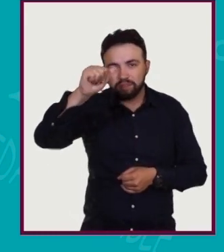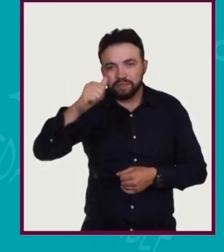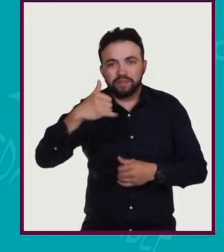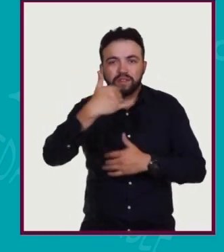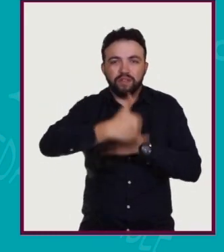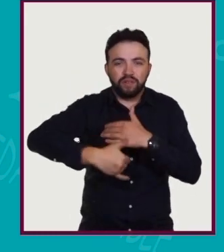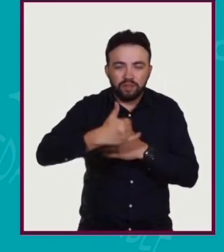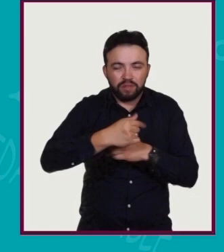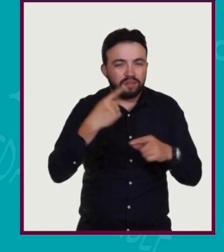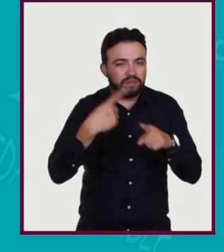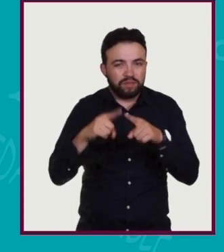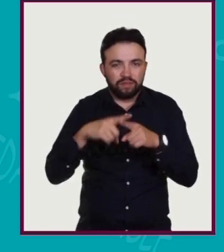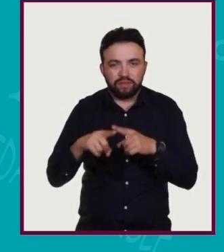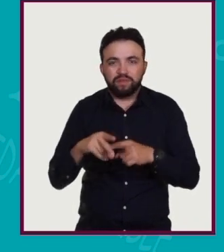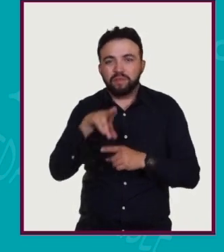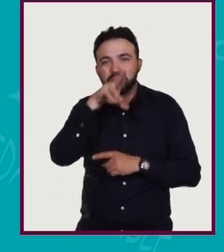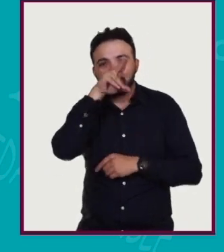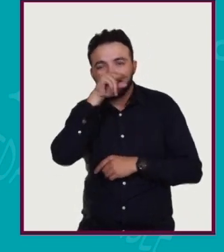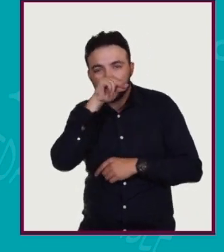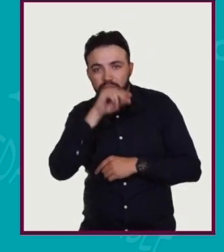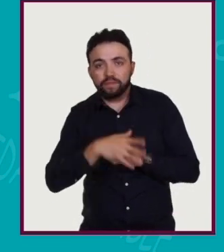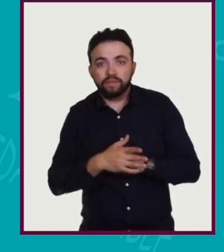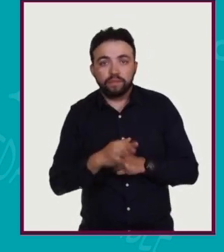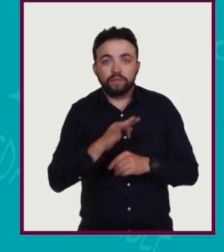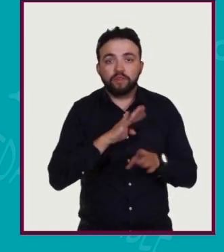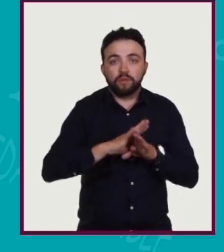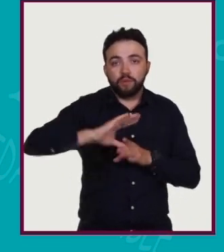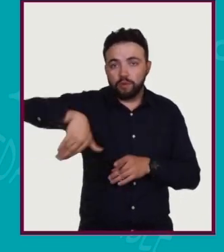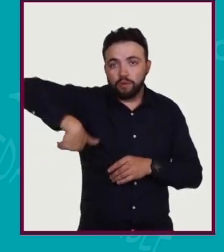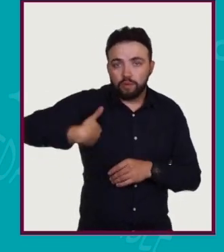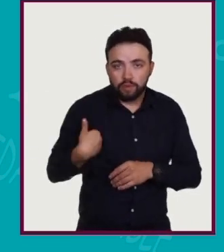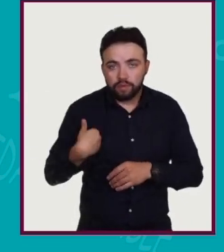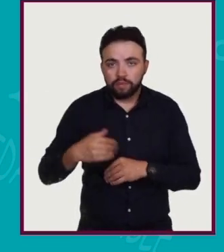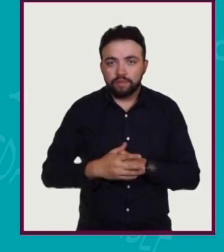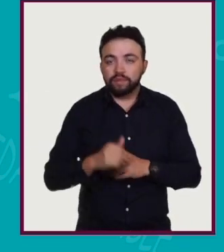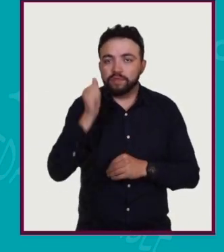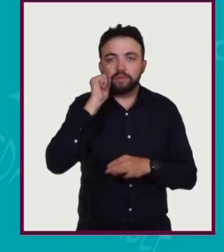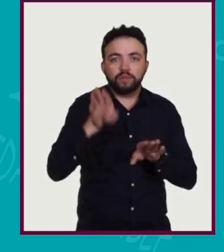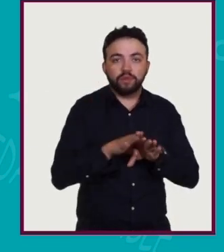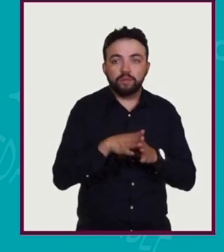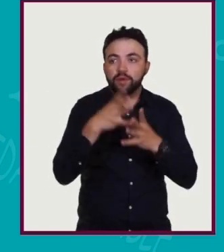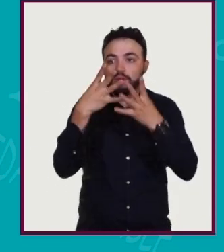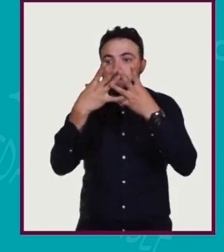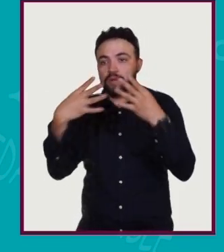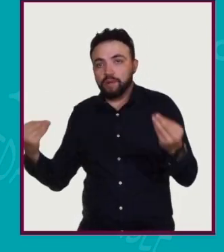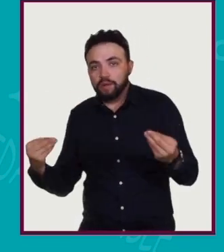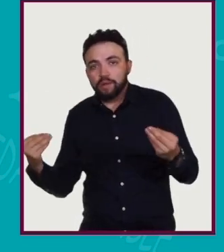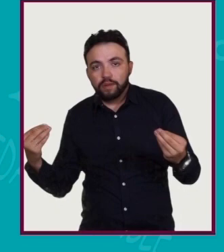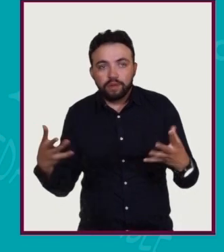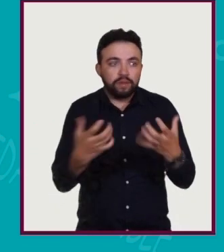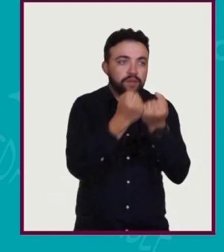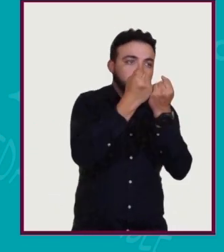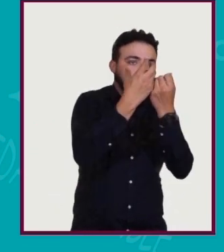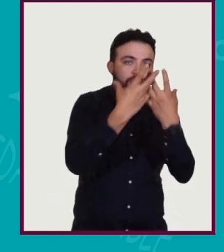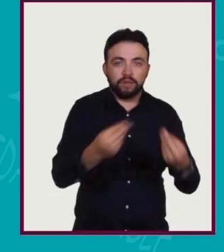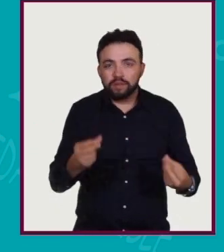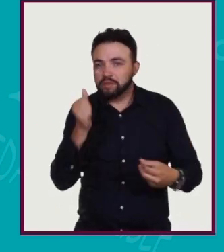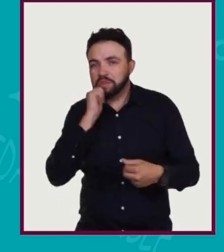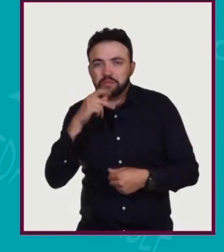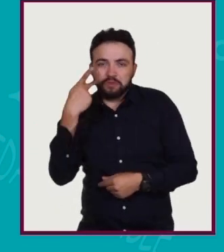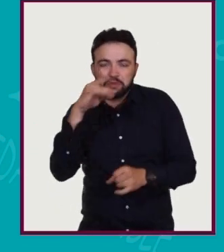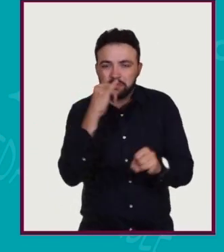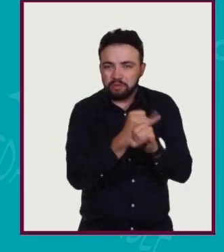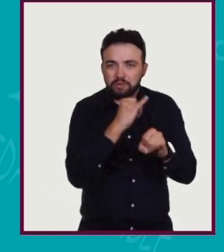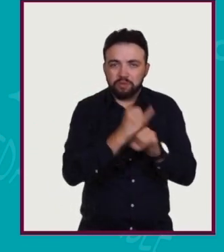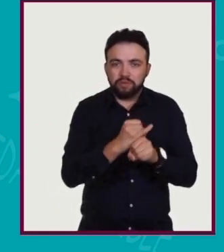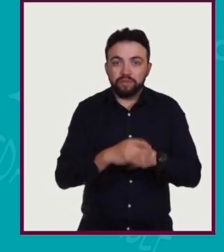Twitter incluso. Los archivos están apareciendo y desapareciendo todo el tiempo. Yo diría que la forma